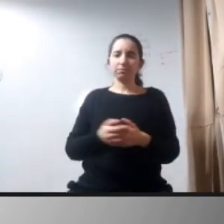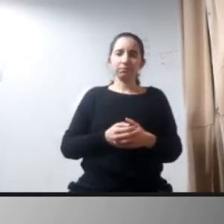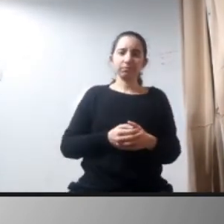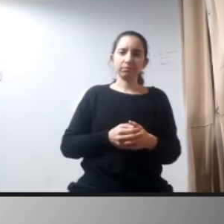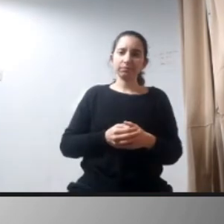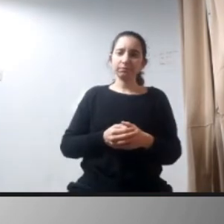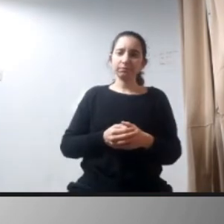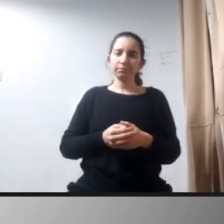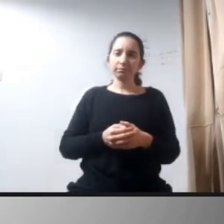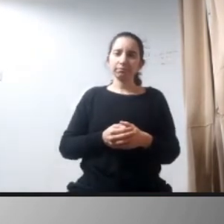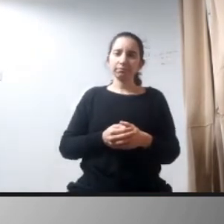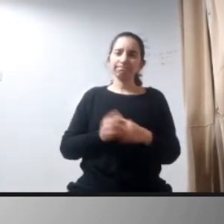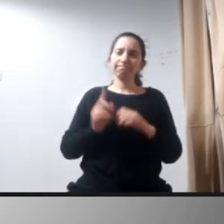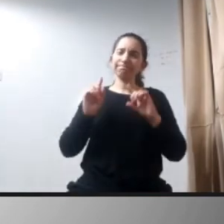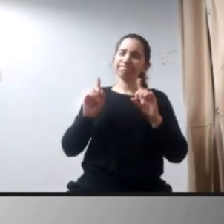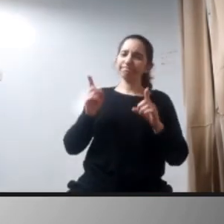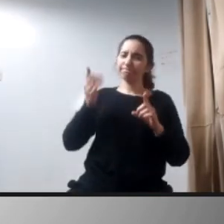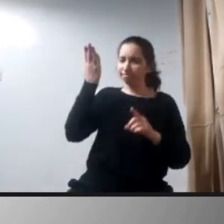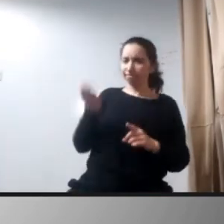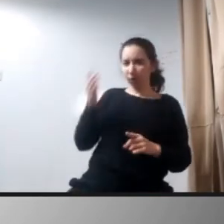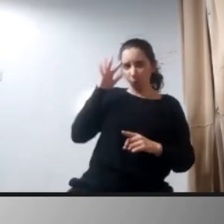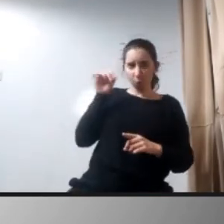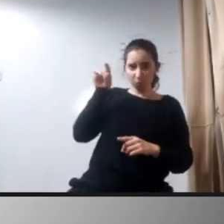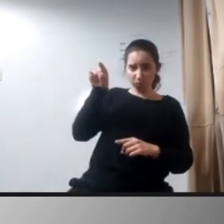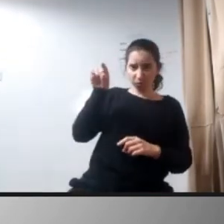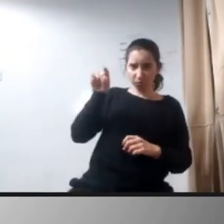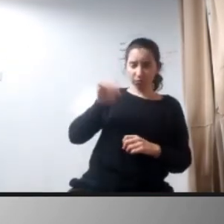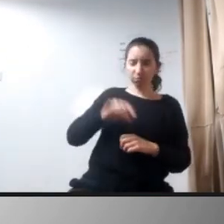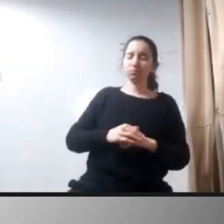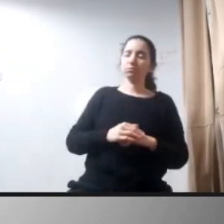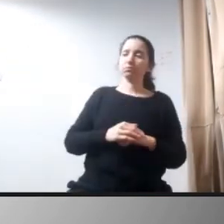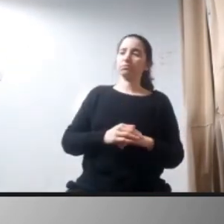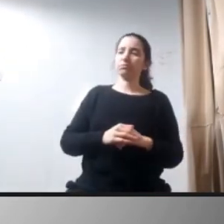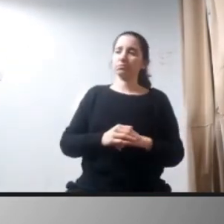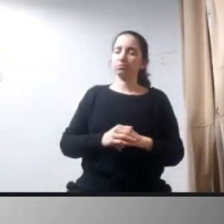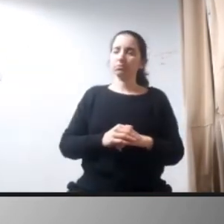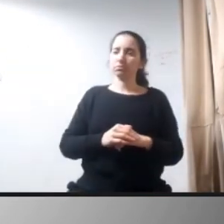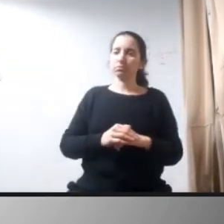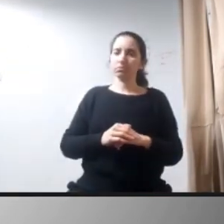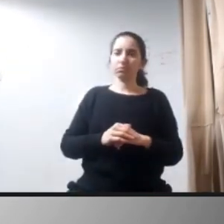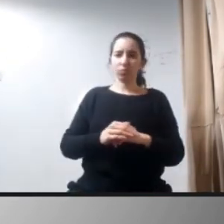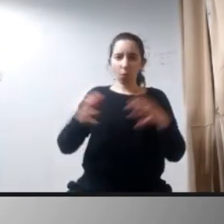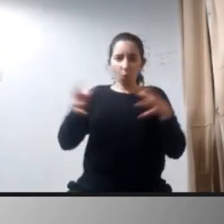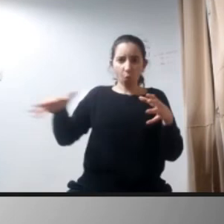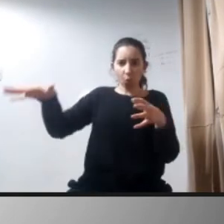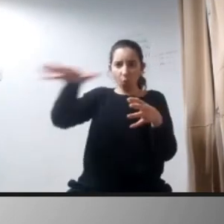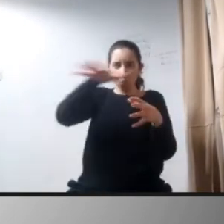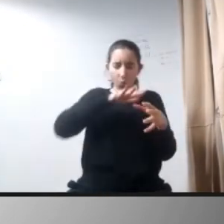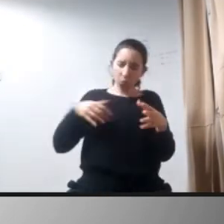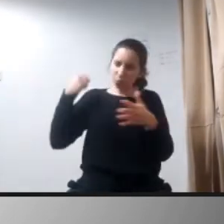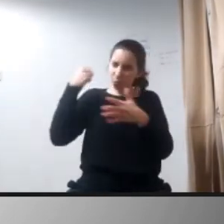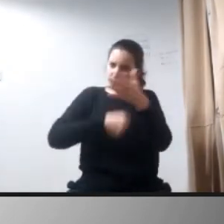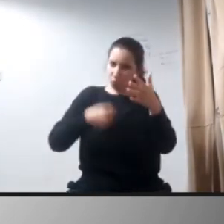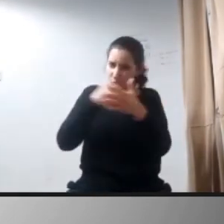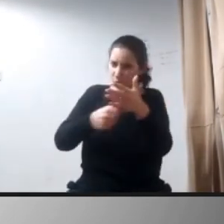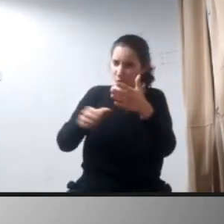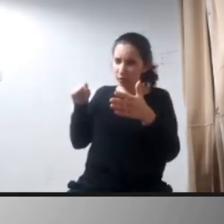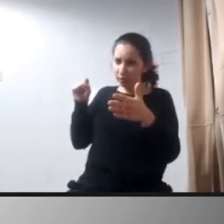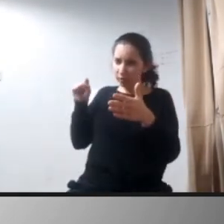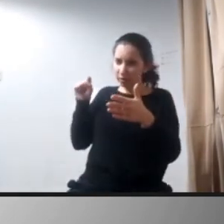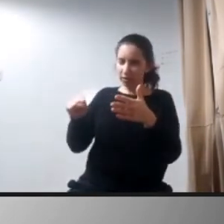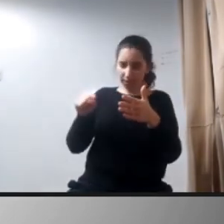Y me parece también que, y en eso creo, digamos, nuestros movimientos también muchas veces